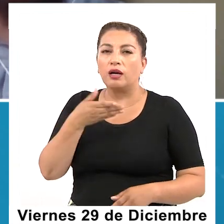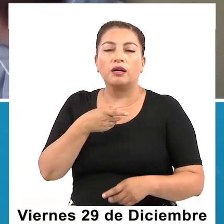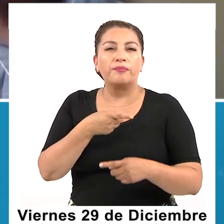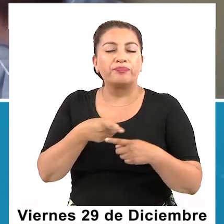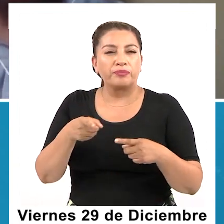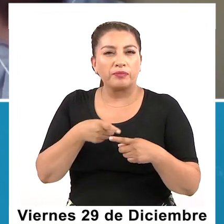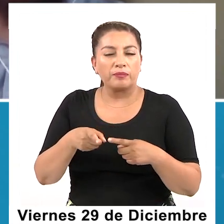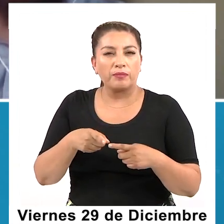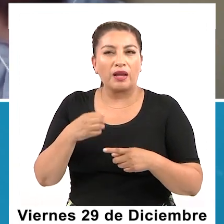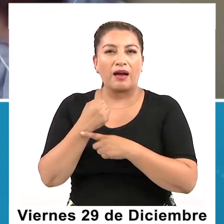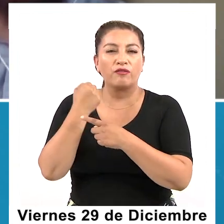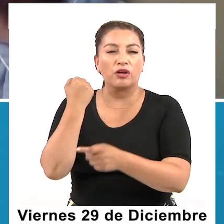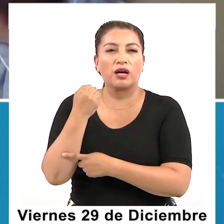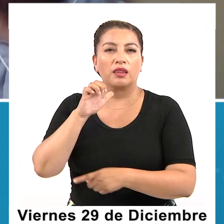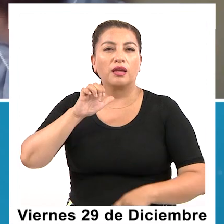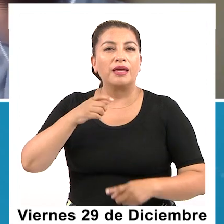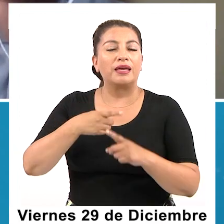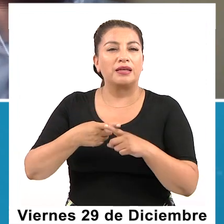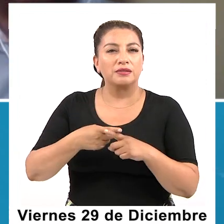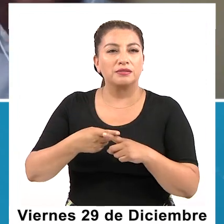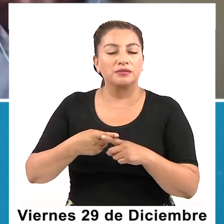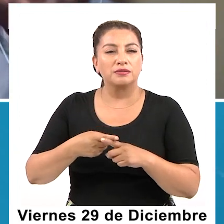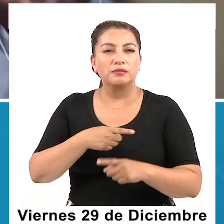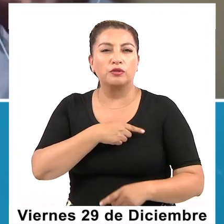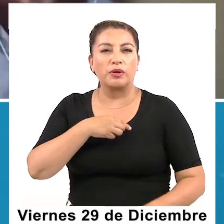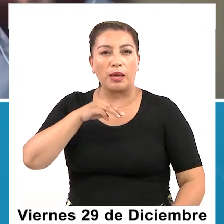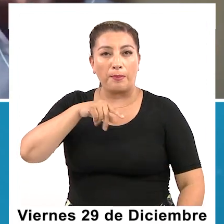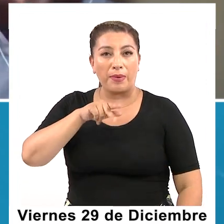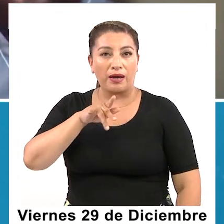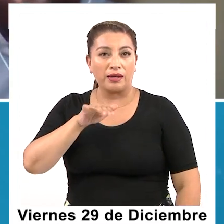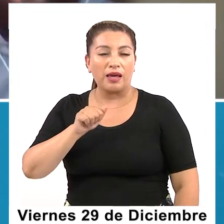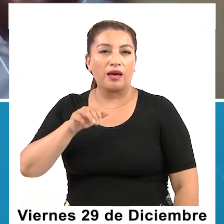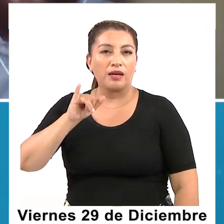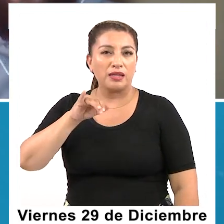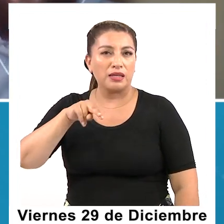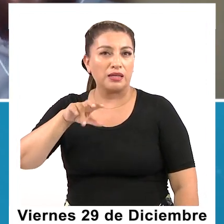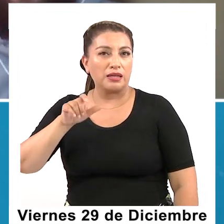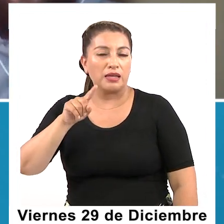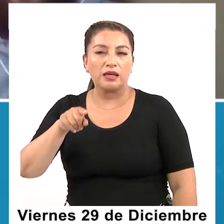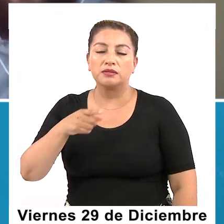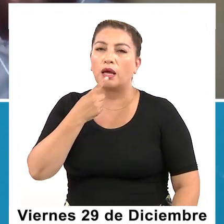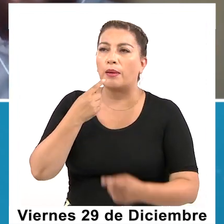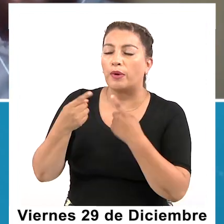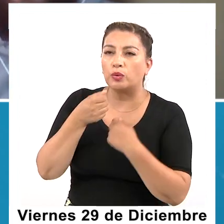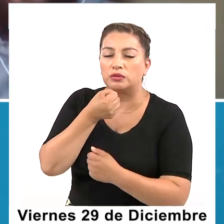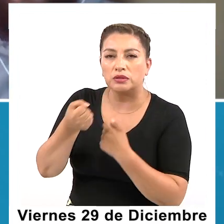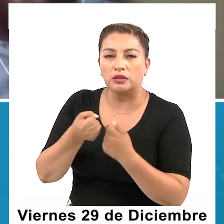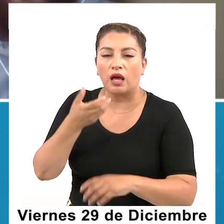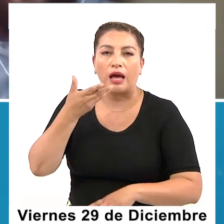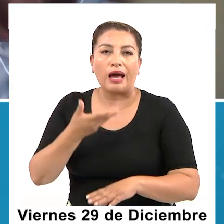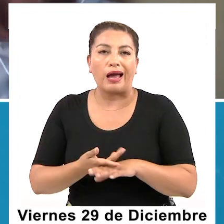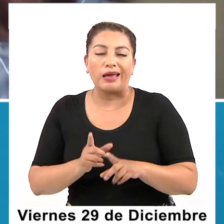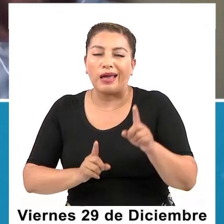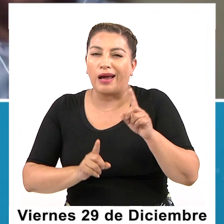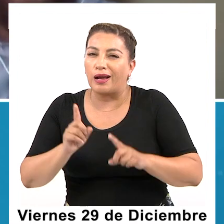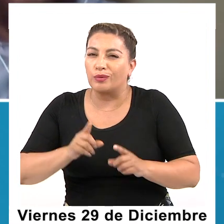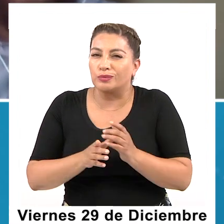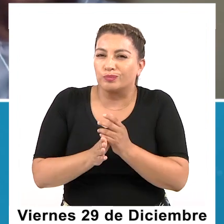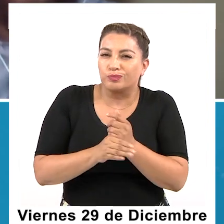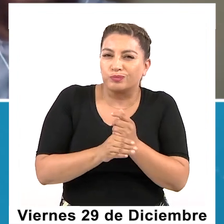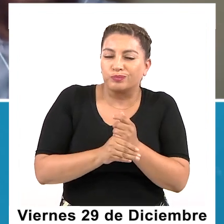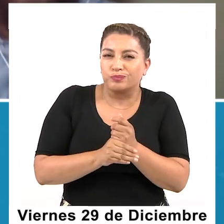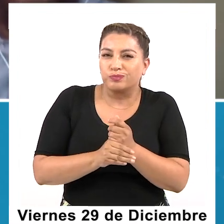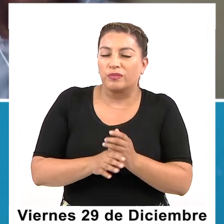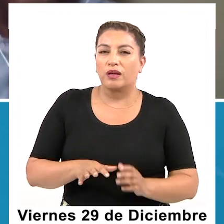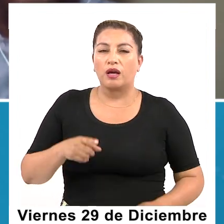abogada del Consejo de Defensa del Estado, María Inés Horvath, en una entrevista, ella dice que inclusive hubieron maniobras en ese entonces del